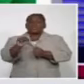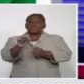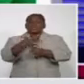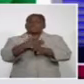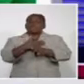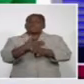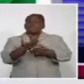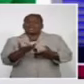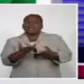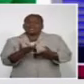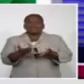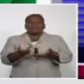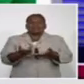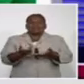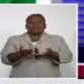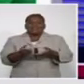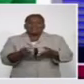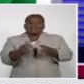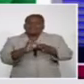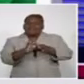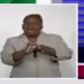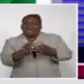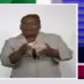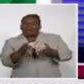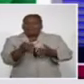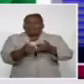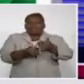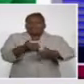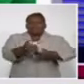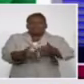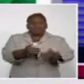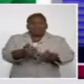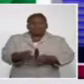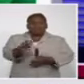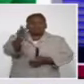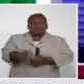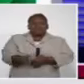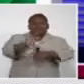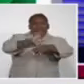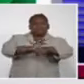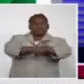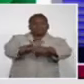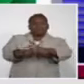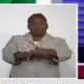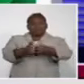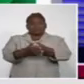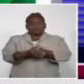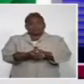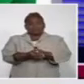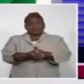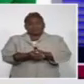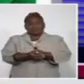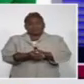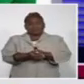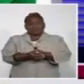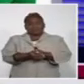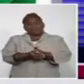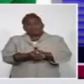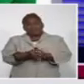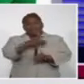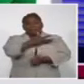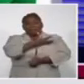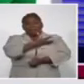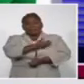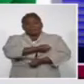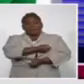del cuadro, gravedad en la evolución de algunos pacientes, porque lamentablemente estos casos